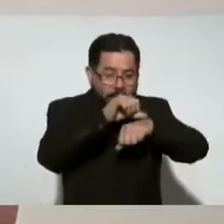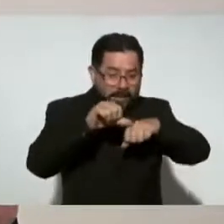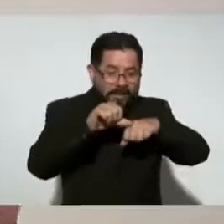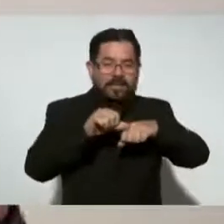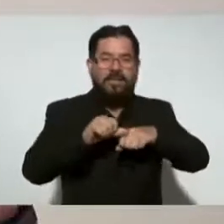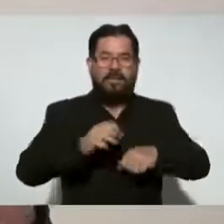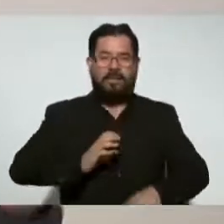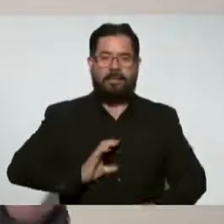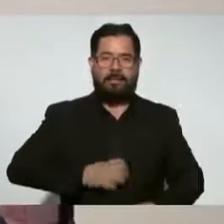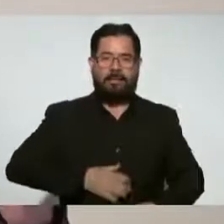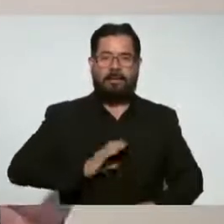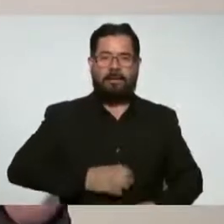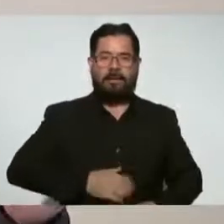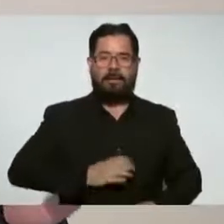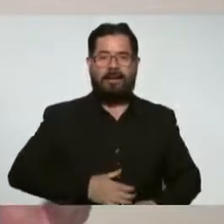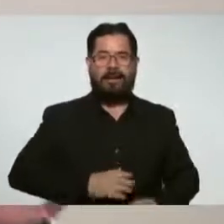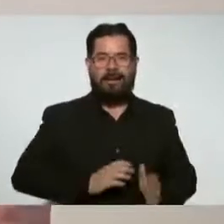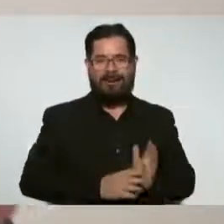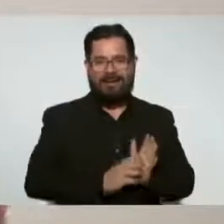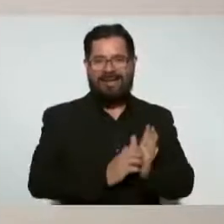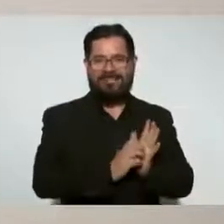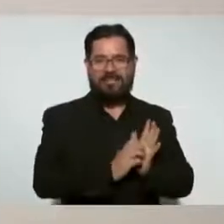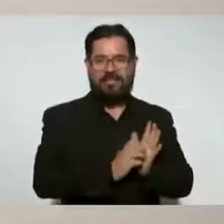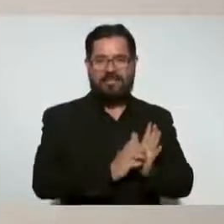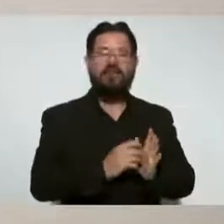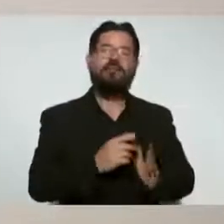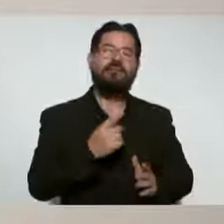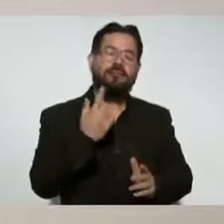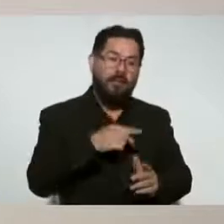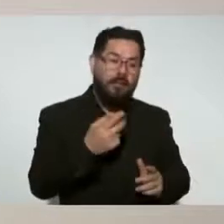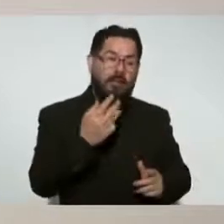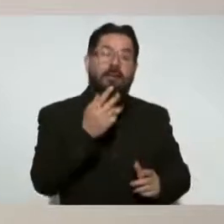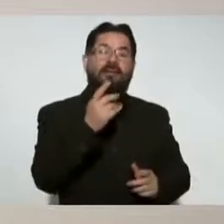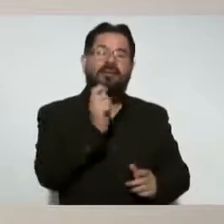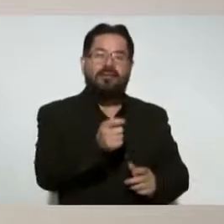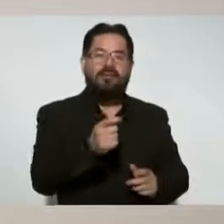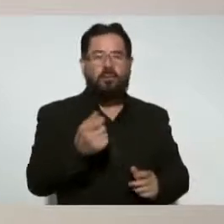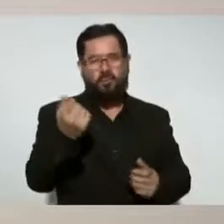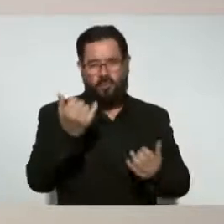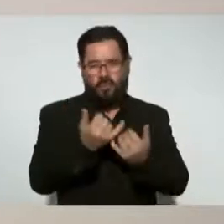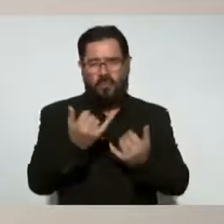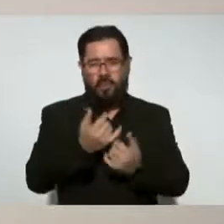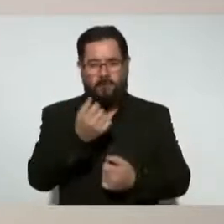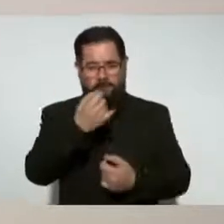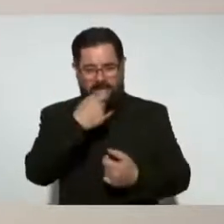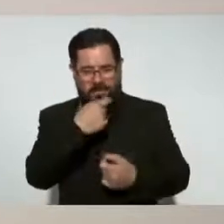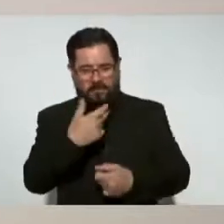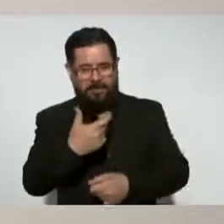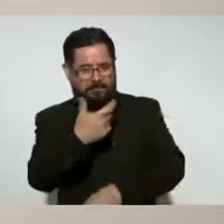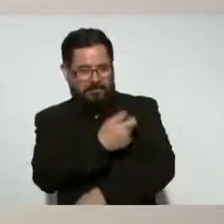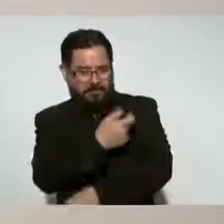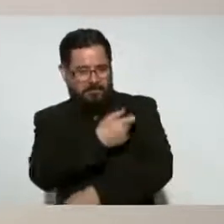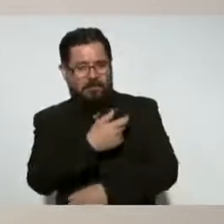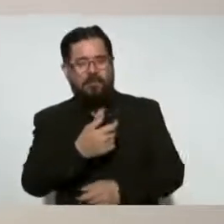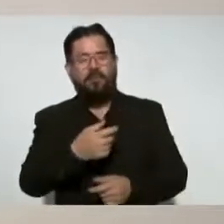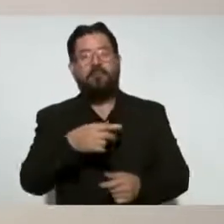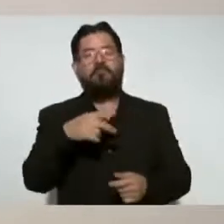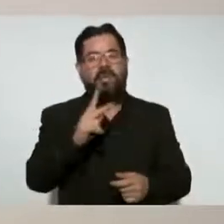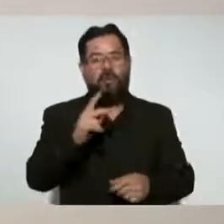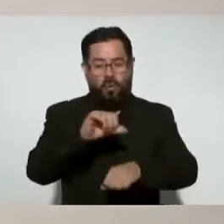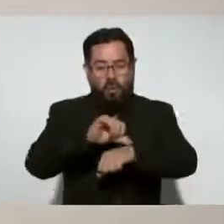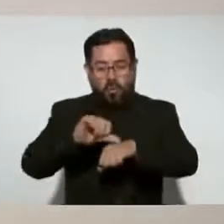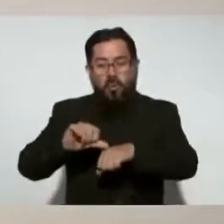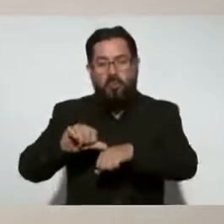la cirugía que no solo requiere medicamentos, sino también esta gran especialidad. ¿Y qué sucede con esto? El